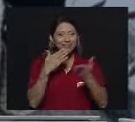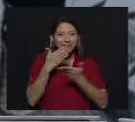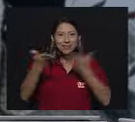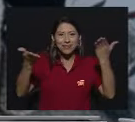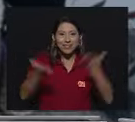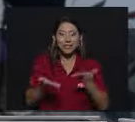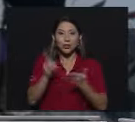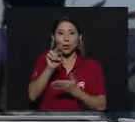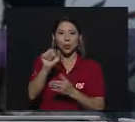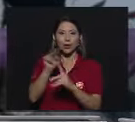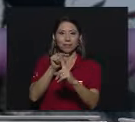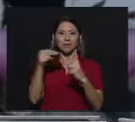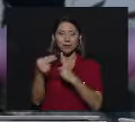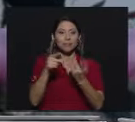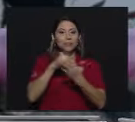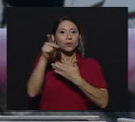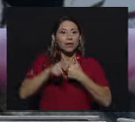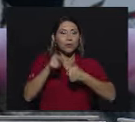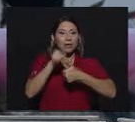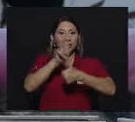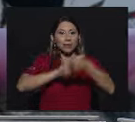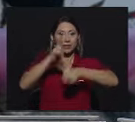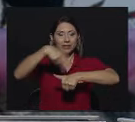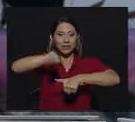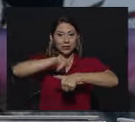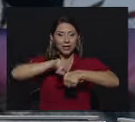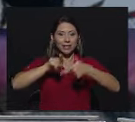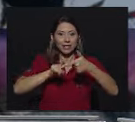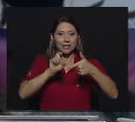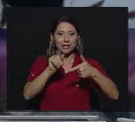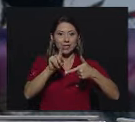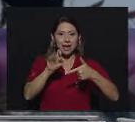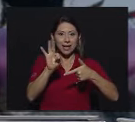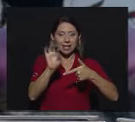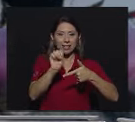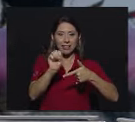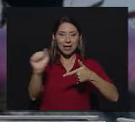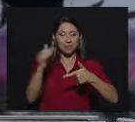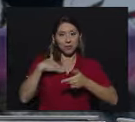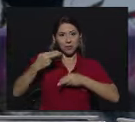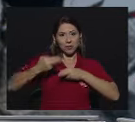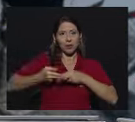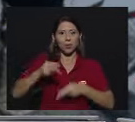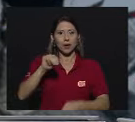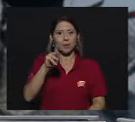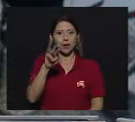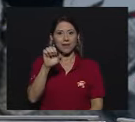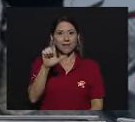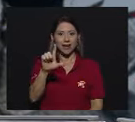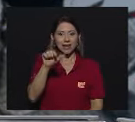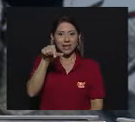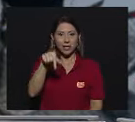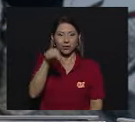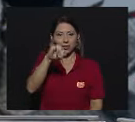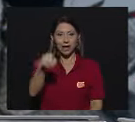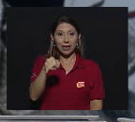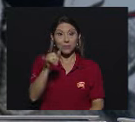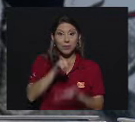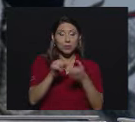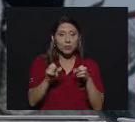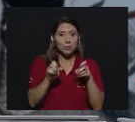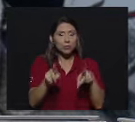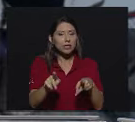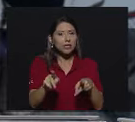Hola, ¿qué tal? Bienvenidos a una edición más de Una Mirada, el programa de la Universidad Nacional y del CINAR S.A. Mi nombre es Maribel Quiroz Jara y en